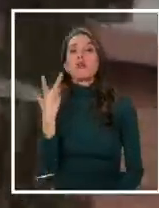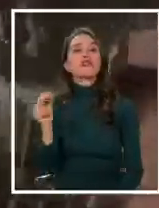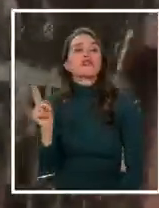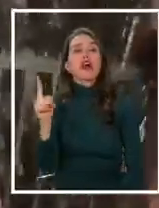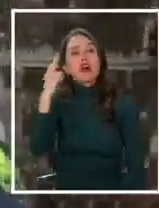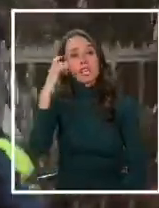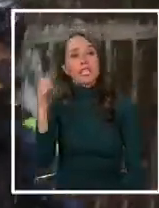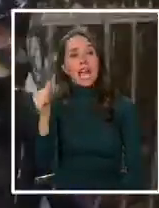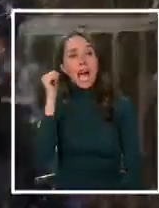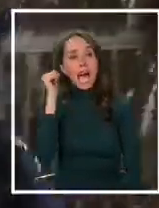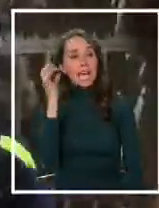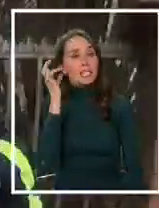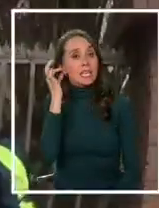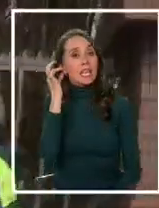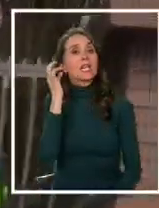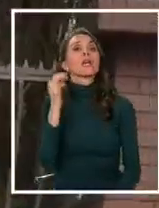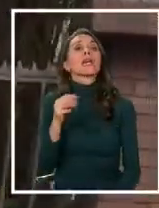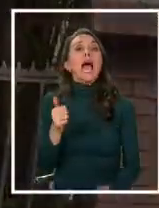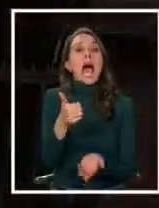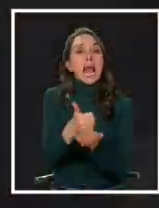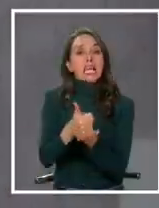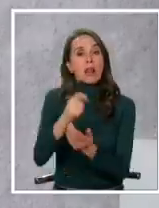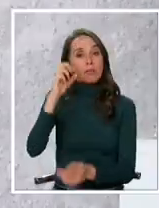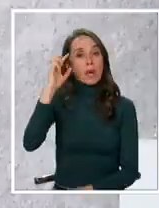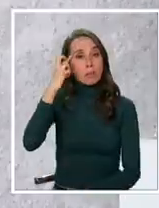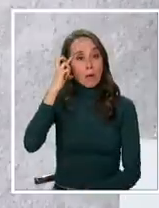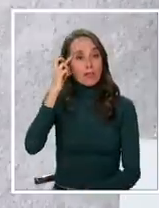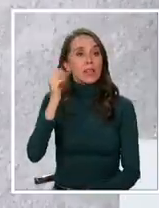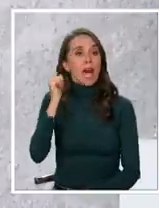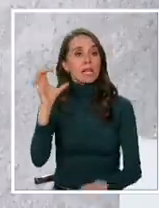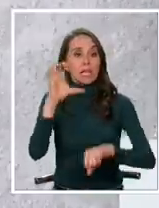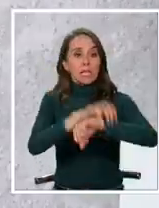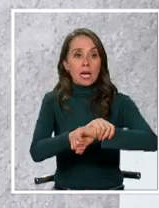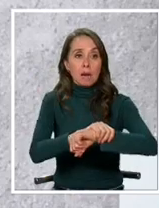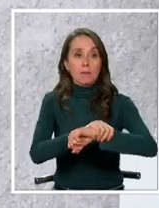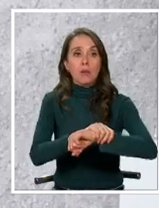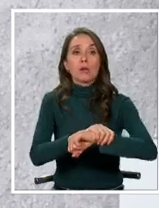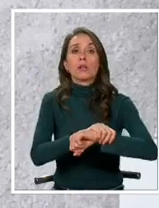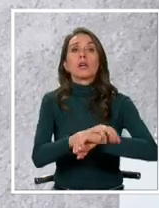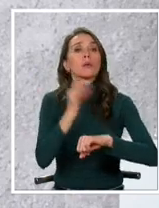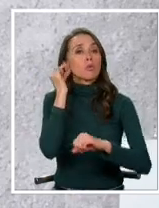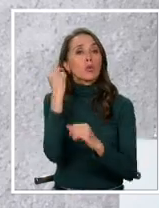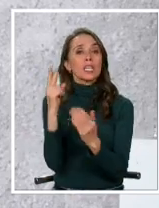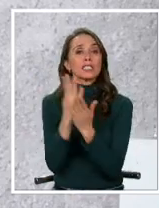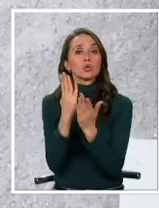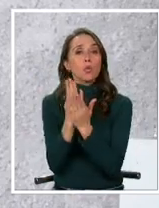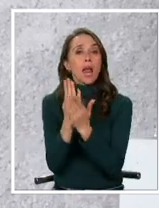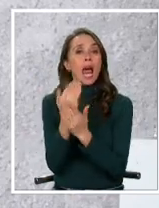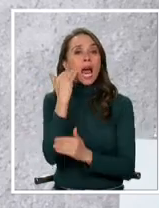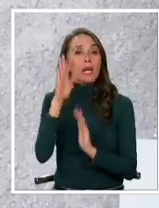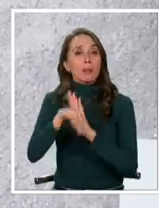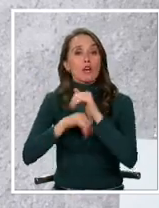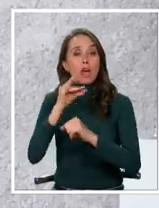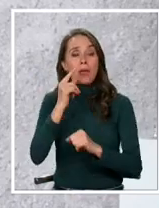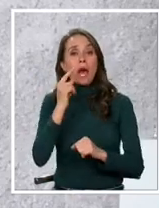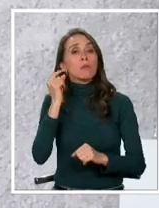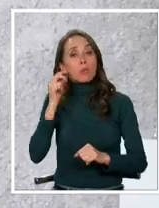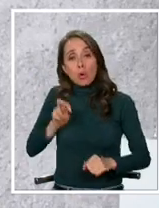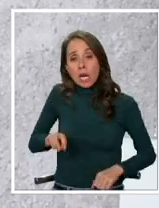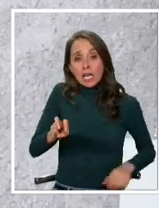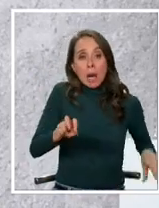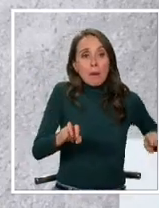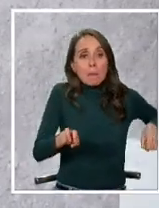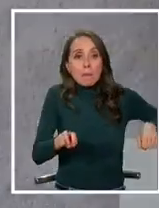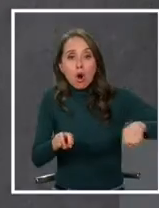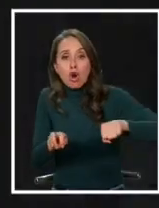Bueno ayer lo volvimos a capturar eh ayer le robó el celular a una colegiala a una niña menor de edad e intentó